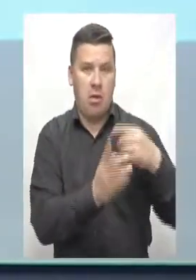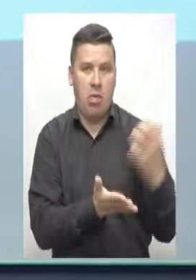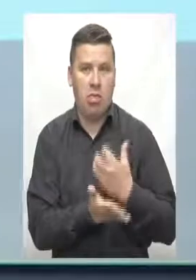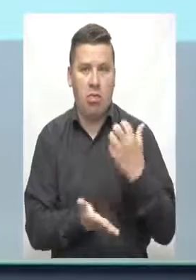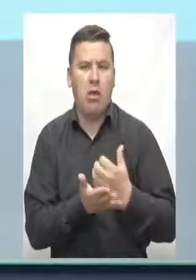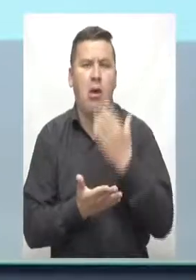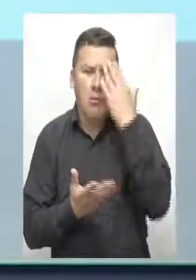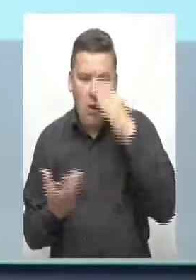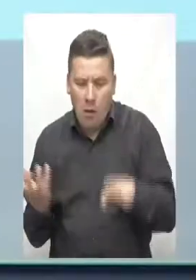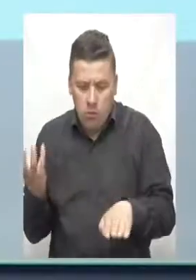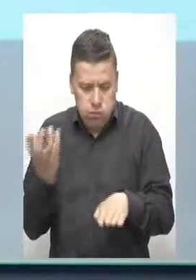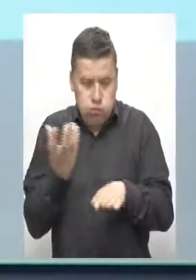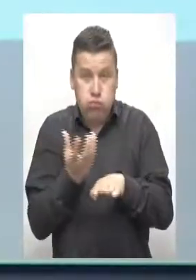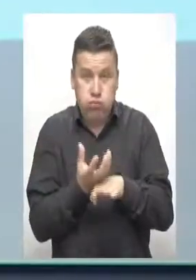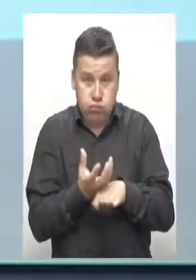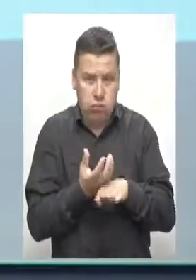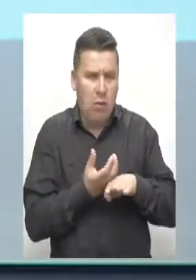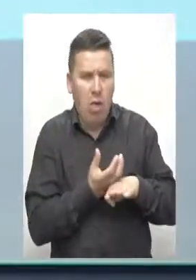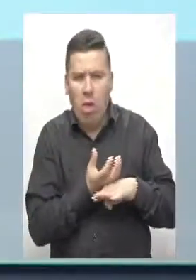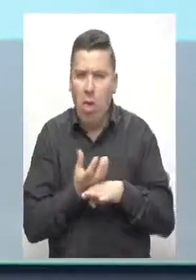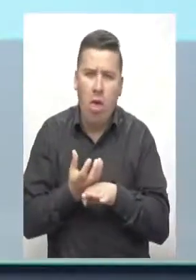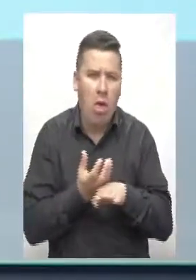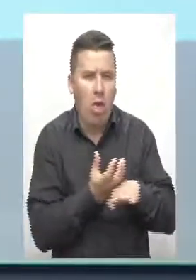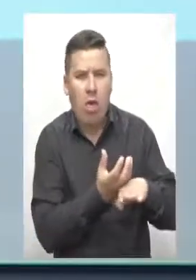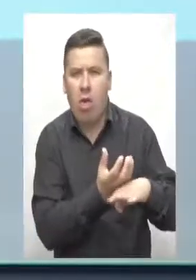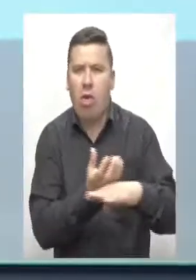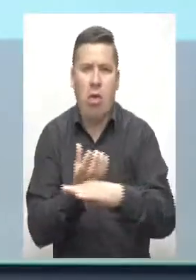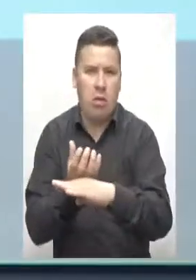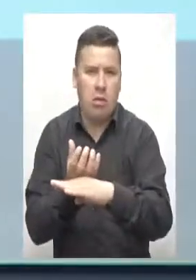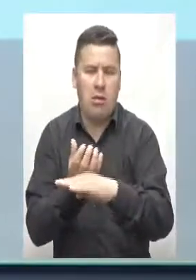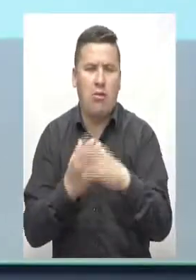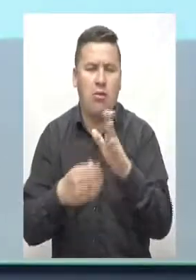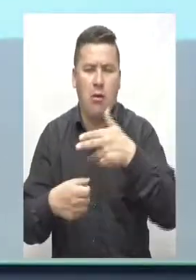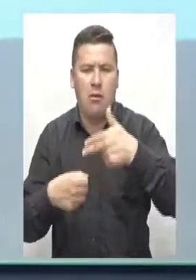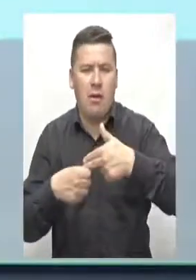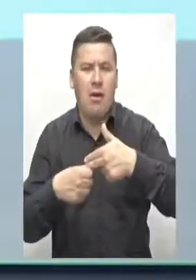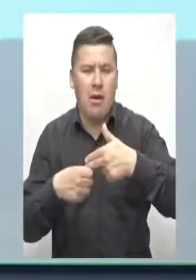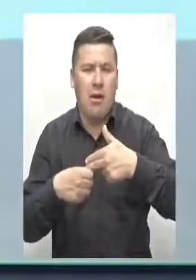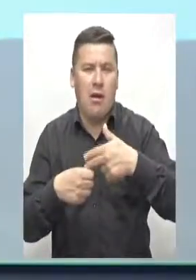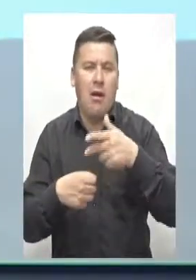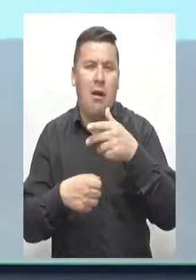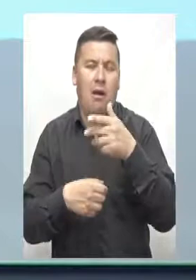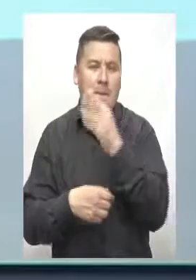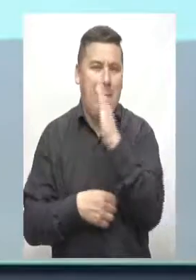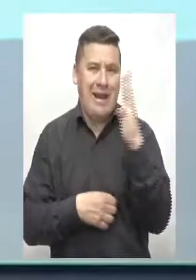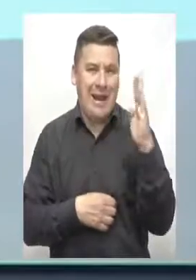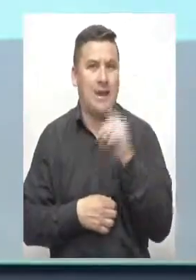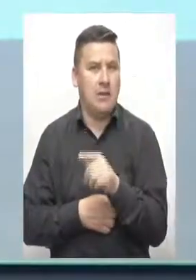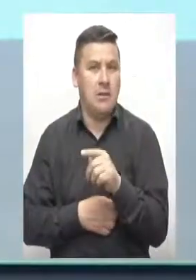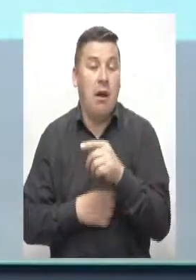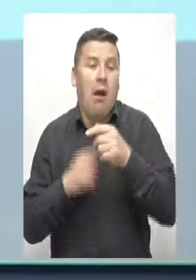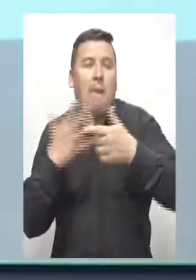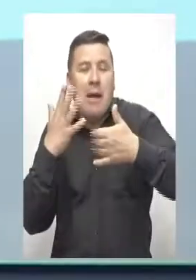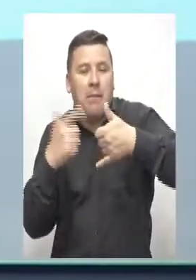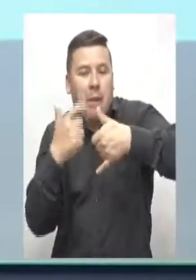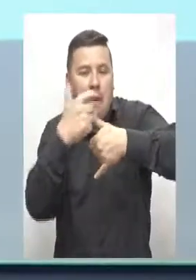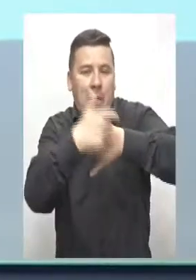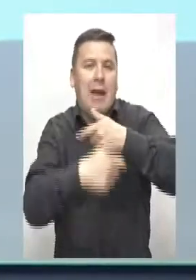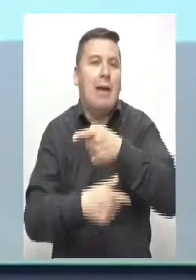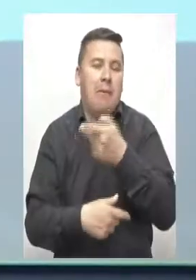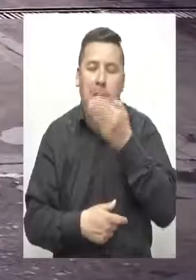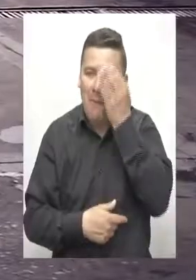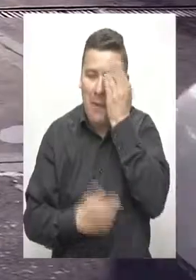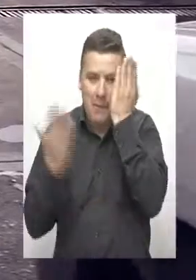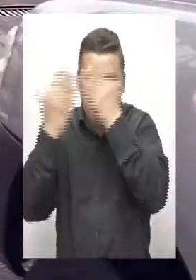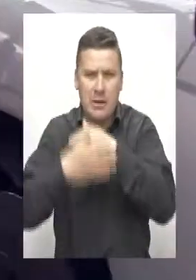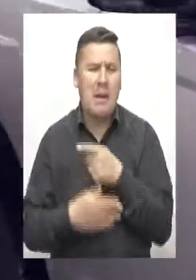se llegan a 30 millones de pesos por transportar del sitio del tanque o a la estación de servicio para team y asiento en todo